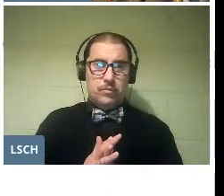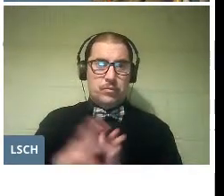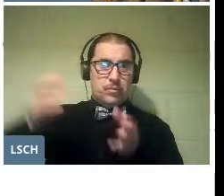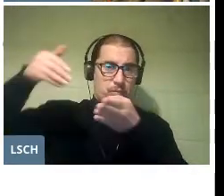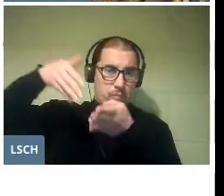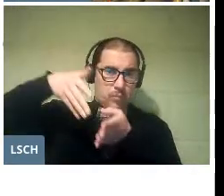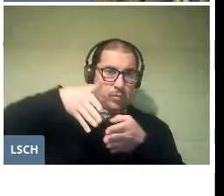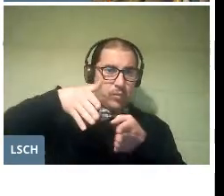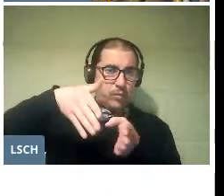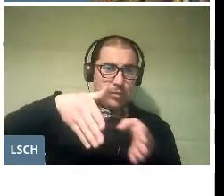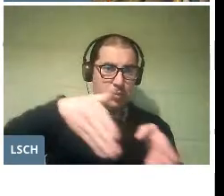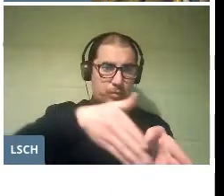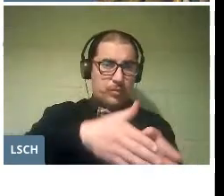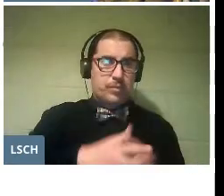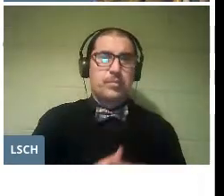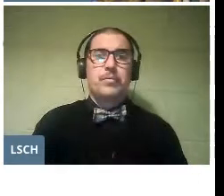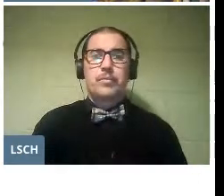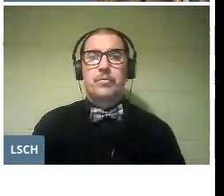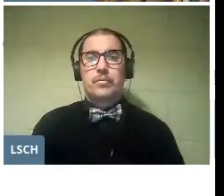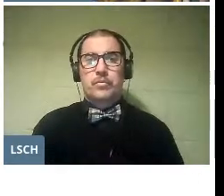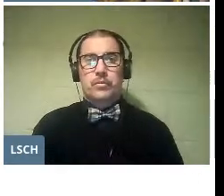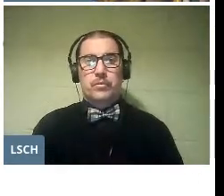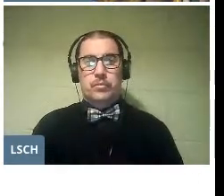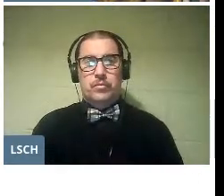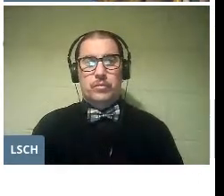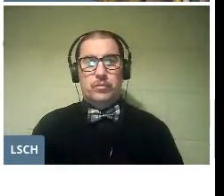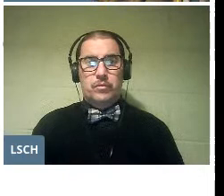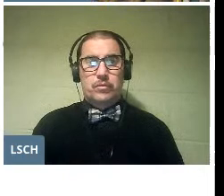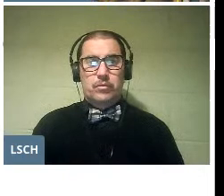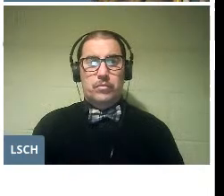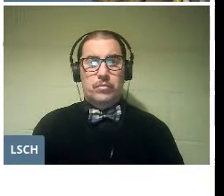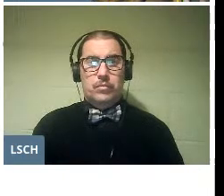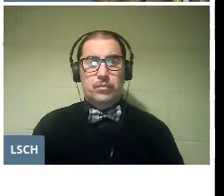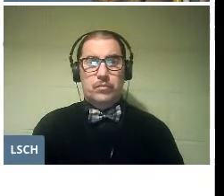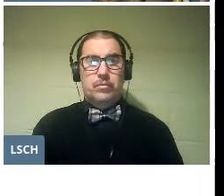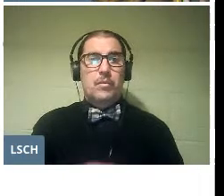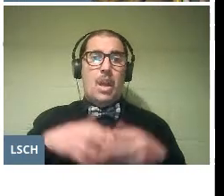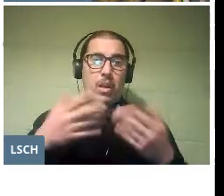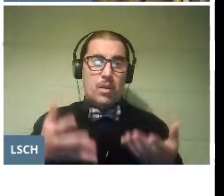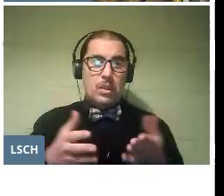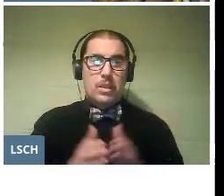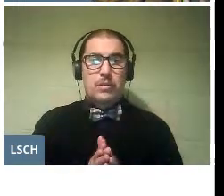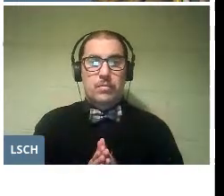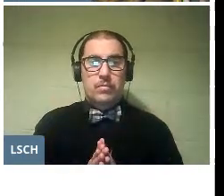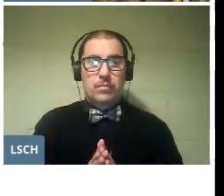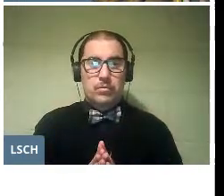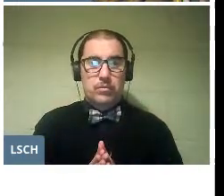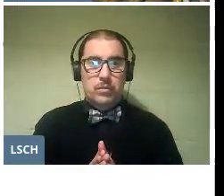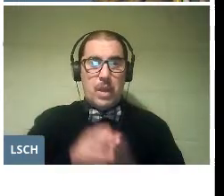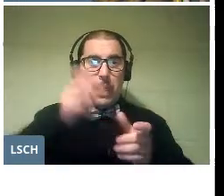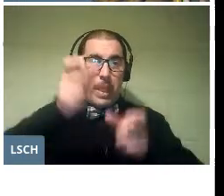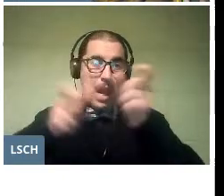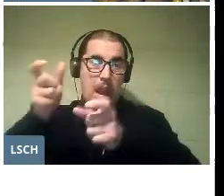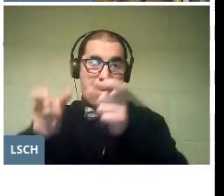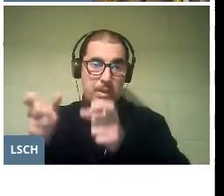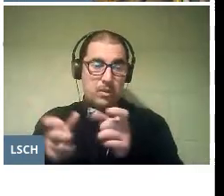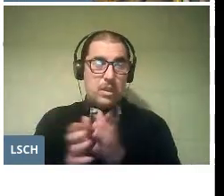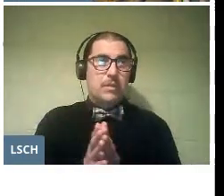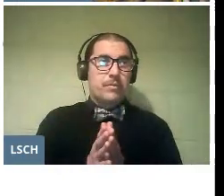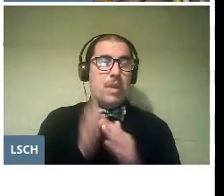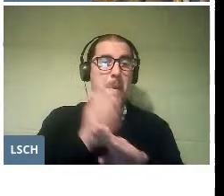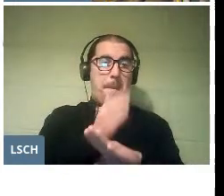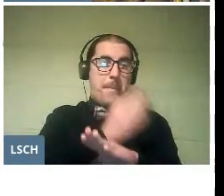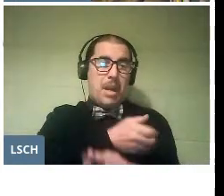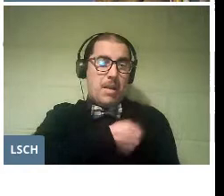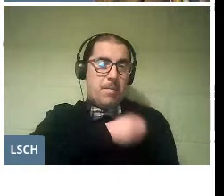espontáneamente en ese lugar. Y producto de ello, la población prehispánica